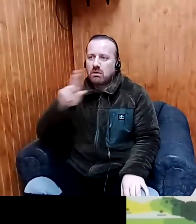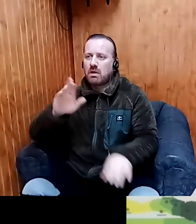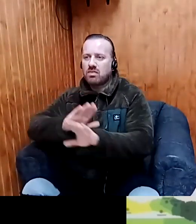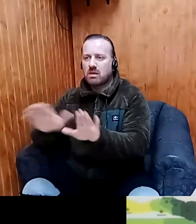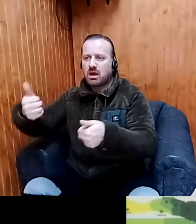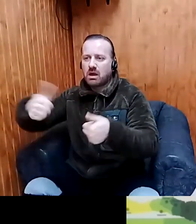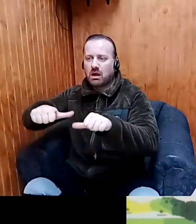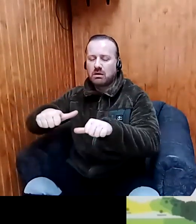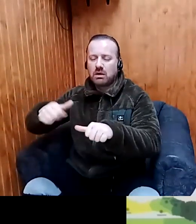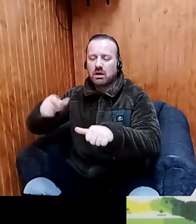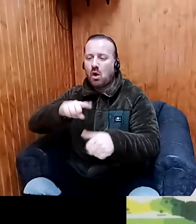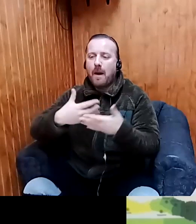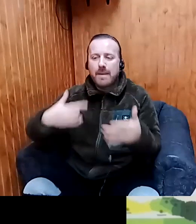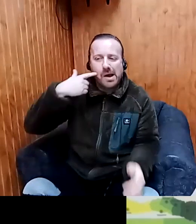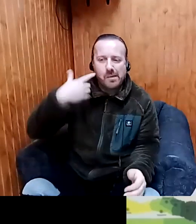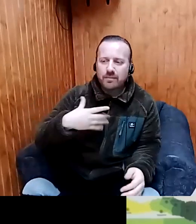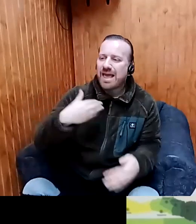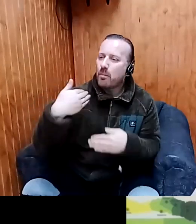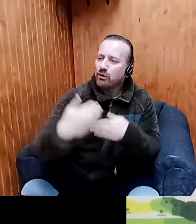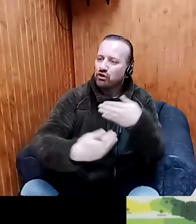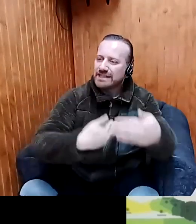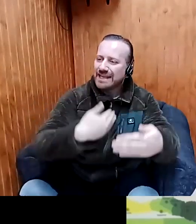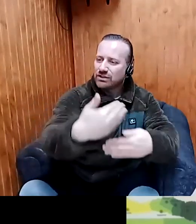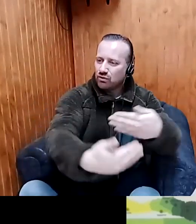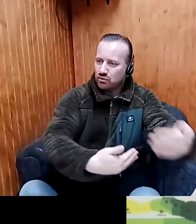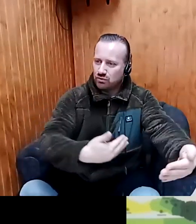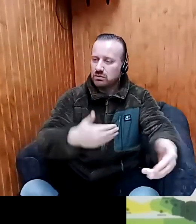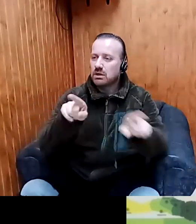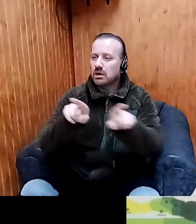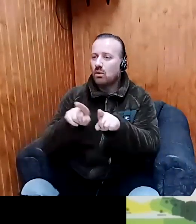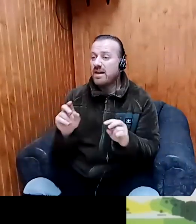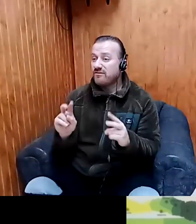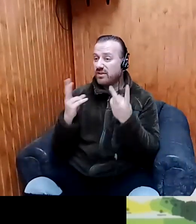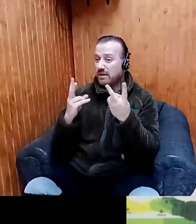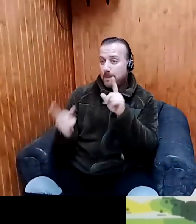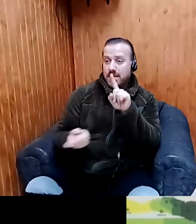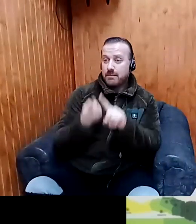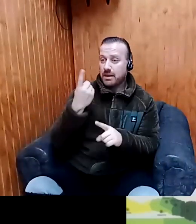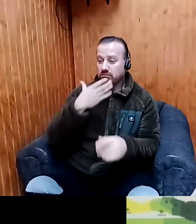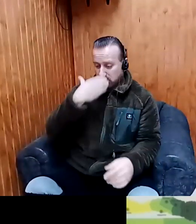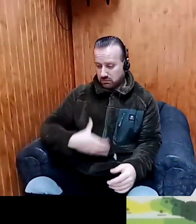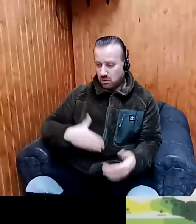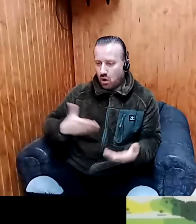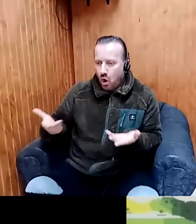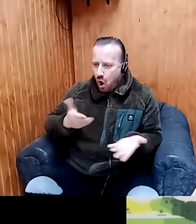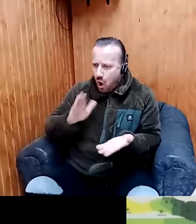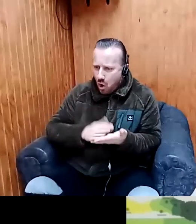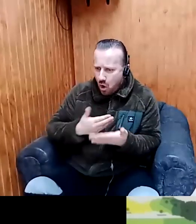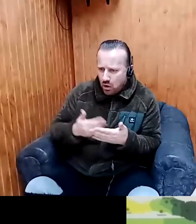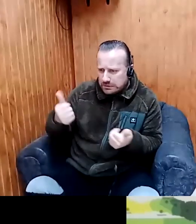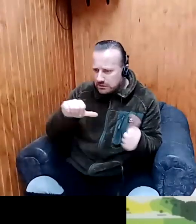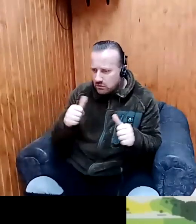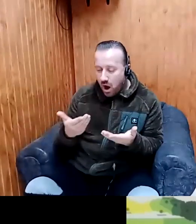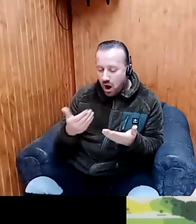sino que lo más importante son los procesos. Que los alumnos vivan en primera persona qué es hacer ciencia. Y quizá lo hacen a muy